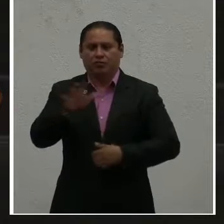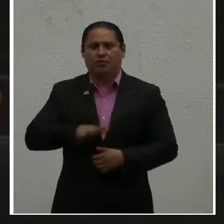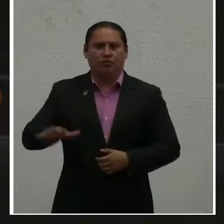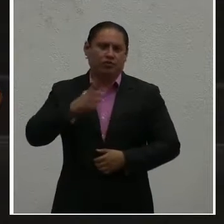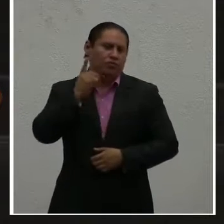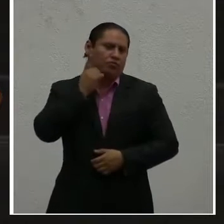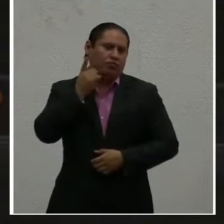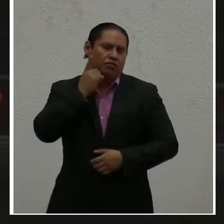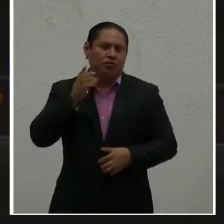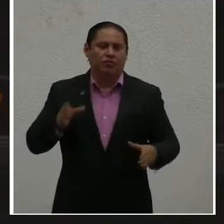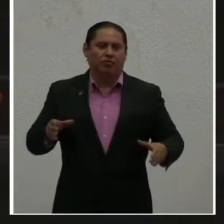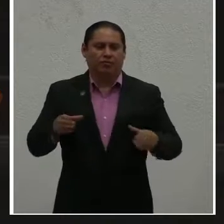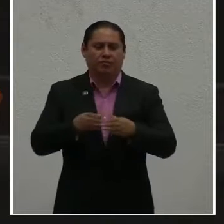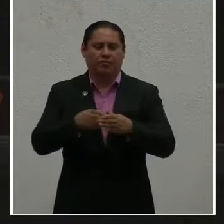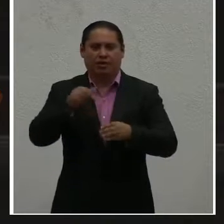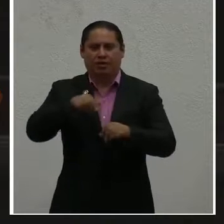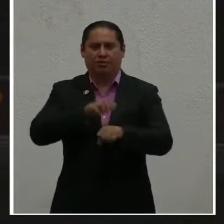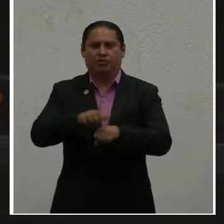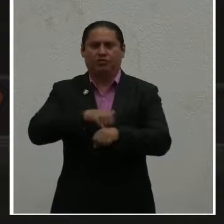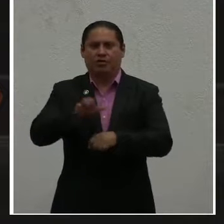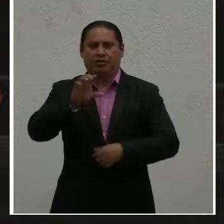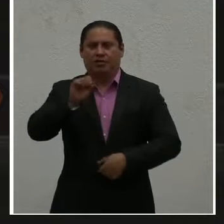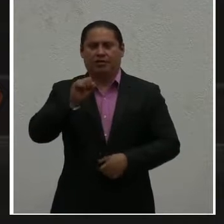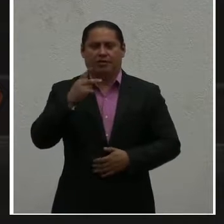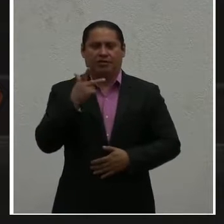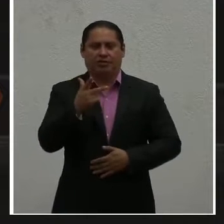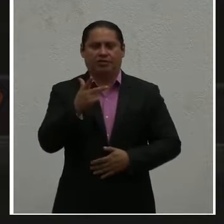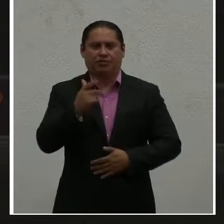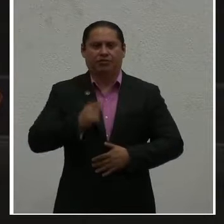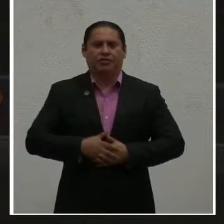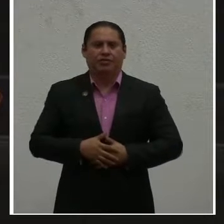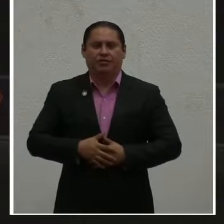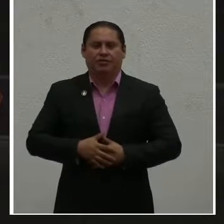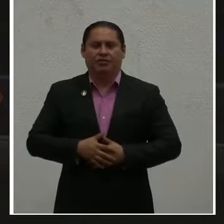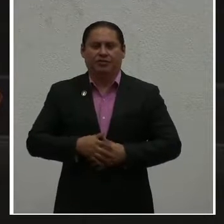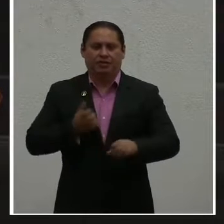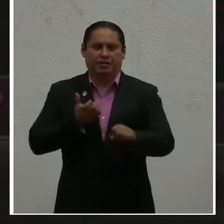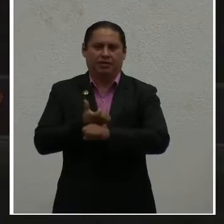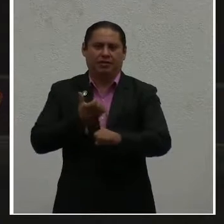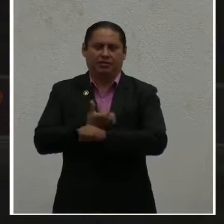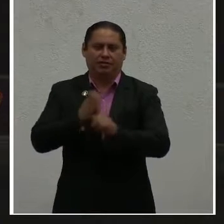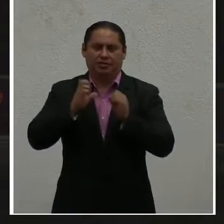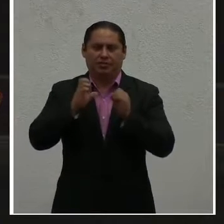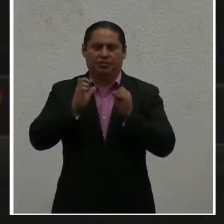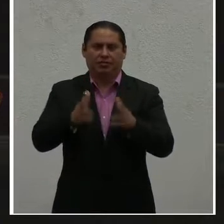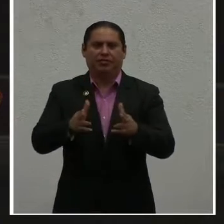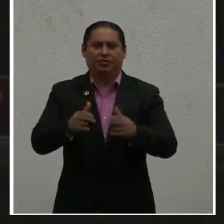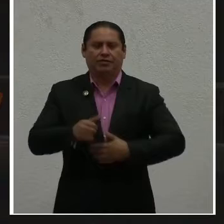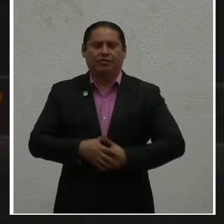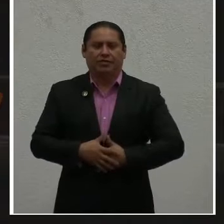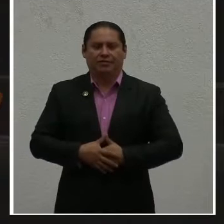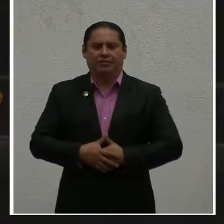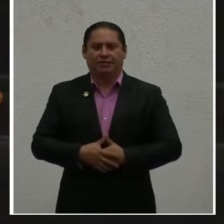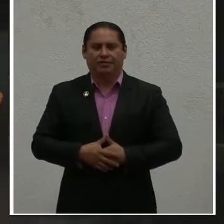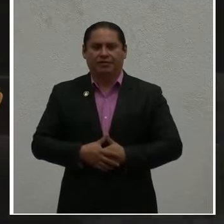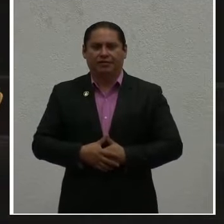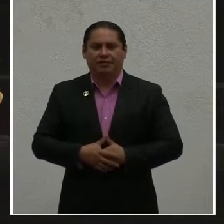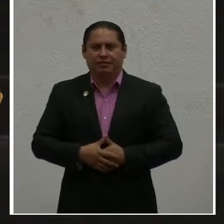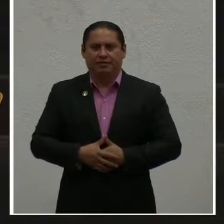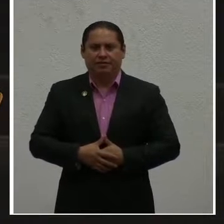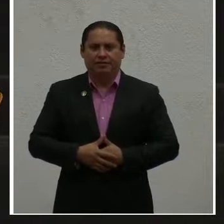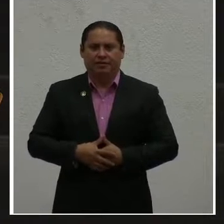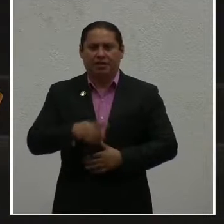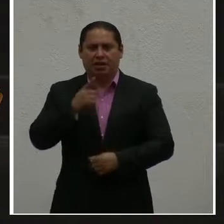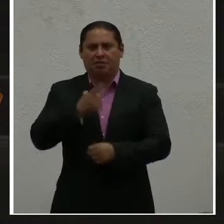diputados integrantes de esta 68ª legislatura constitucional del Estado Libre y Soberano de Chiapas, al